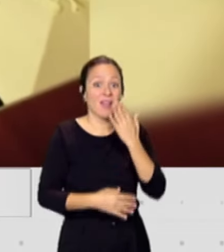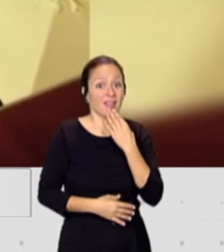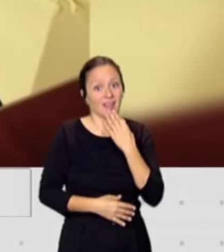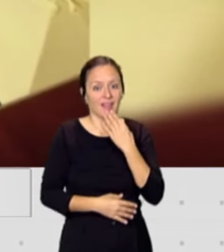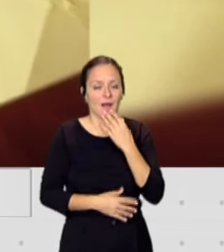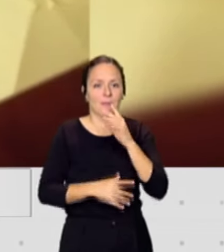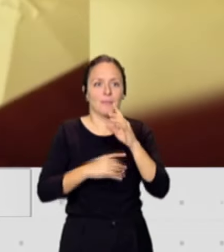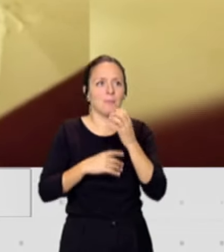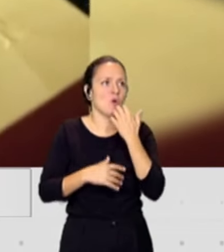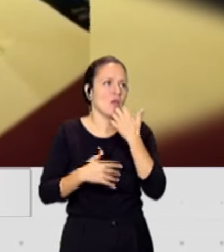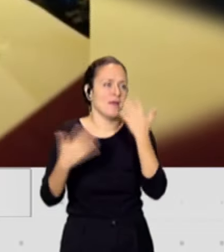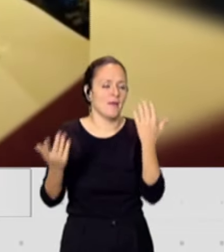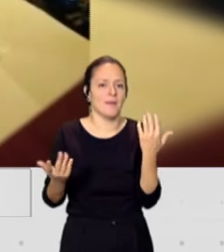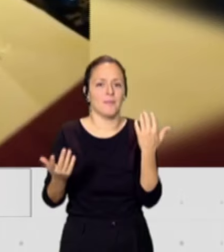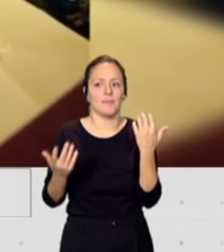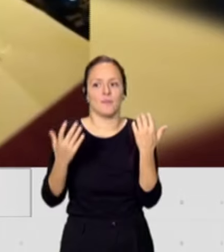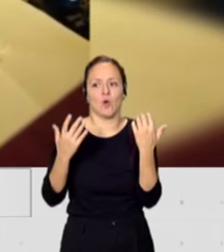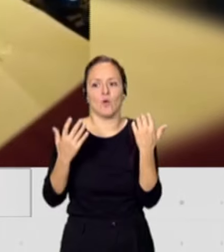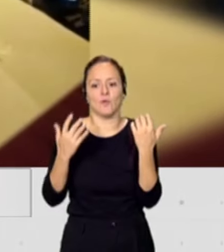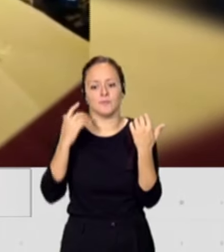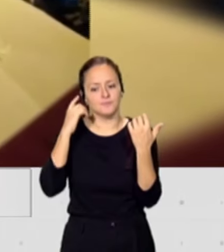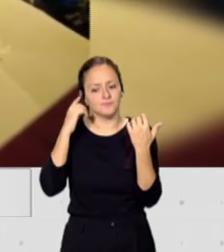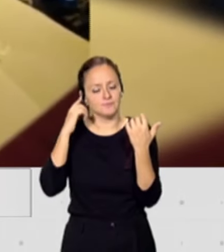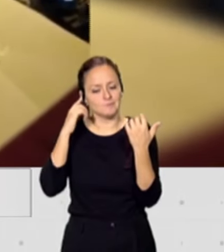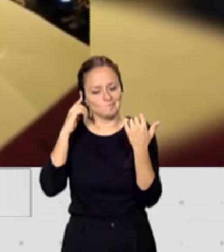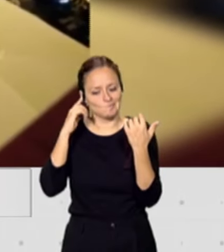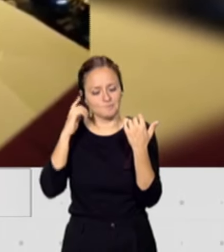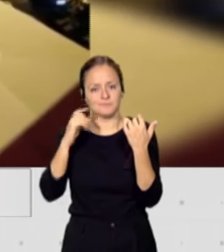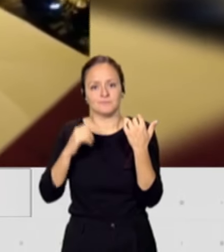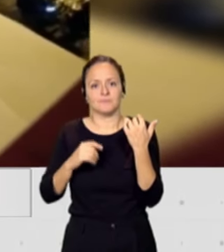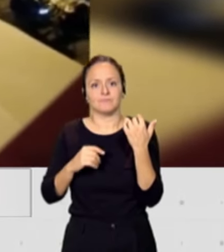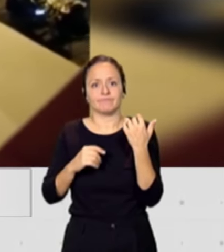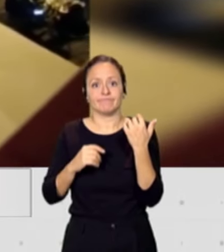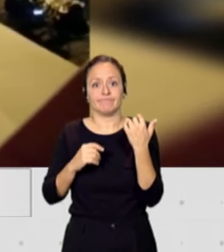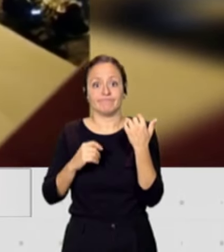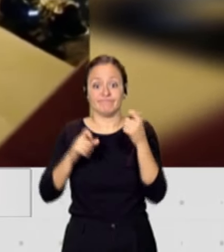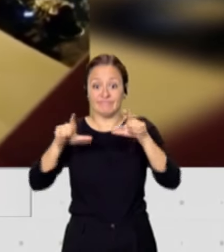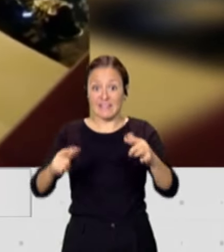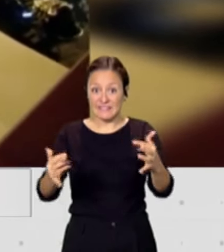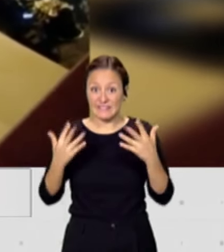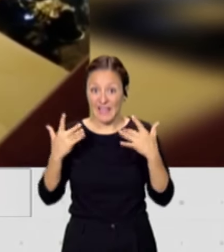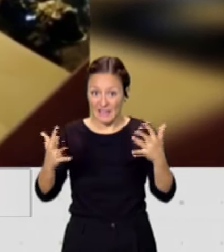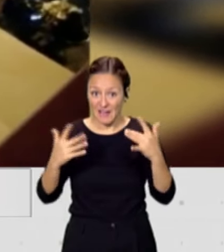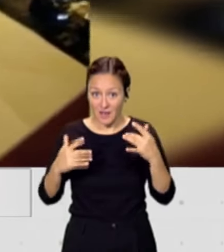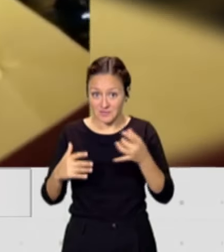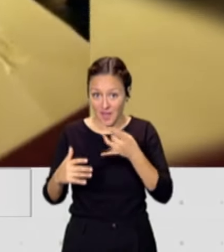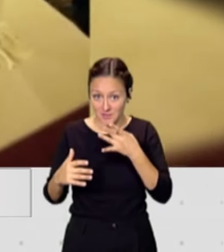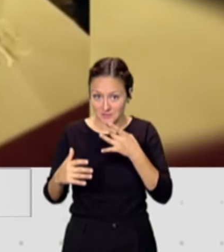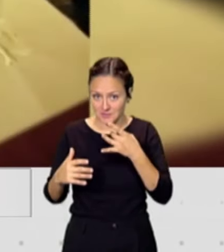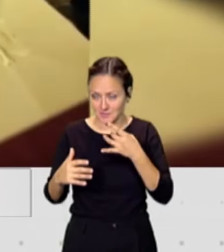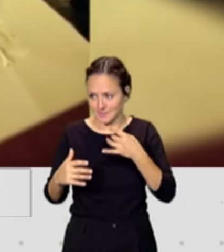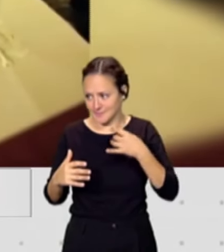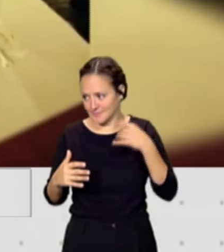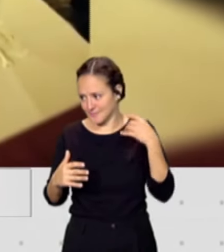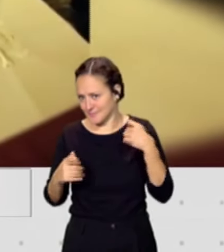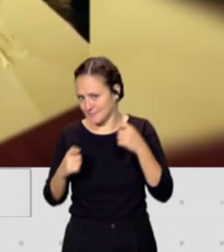Como por ejemplo con la gran proliferación que hay de terrazas en todo el territorio nacional los barrios